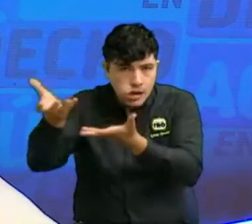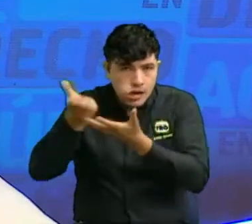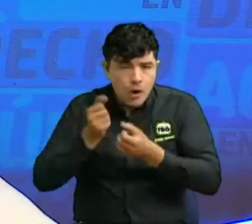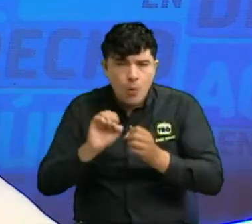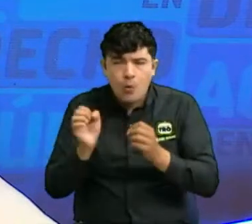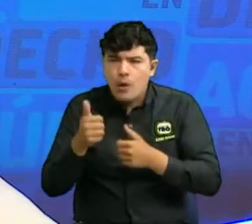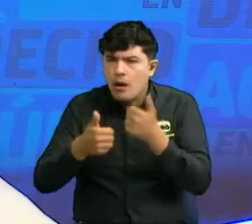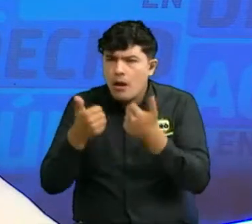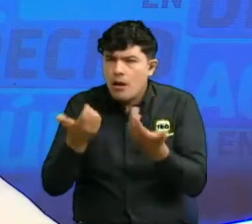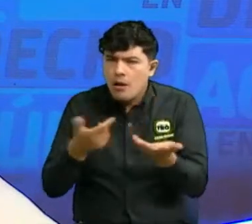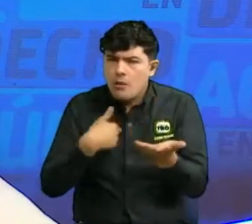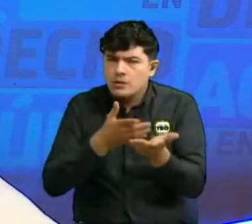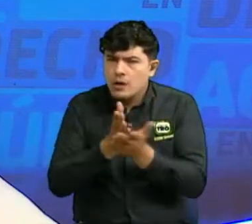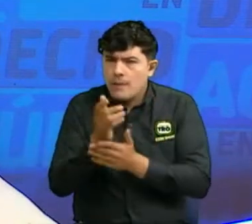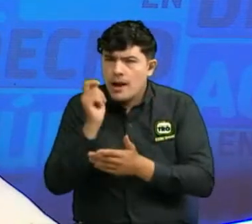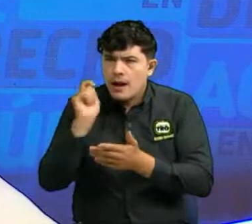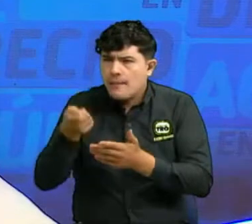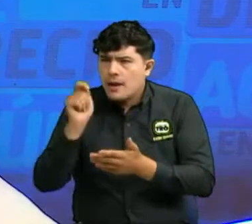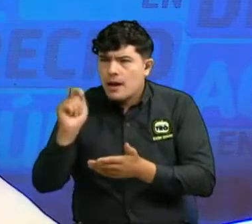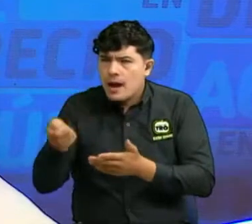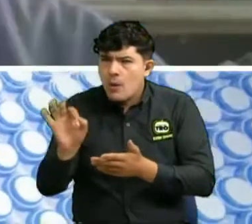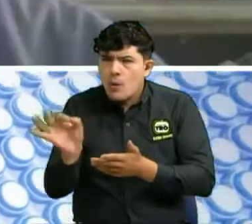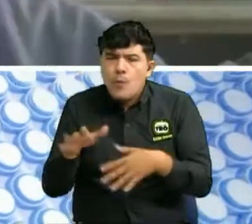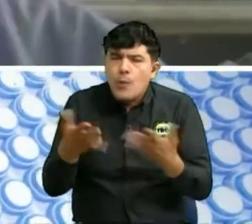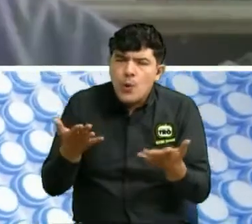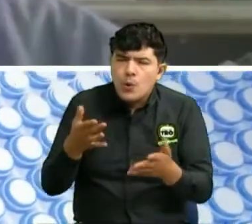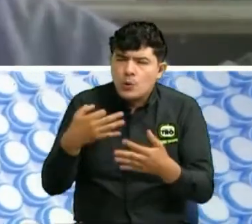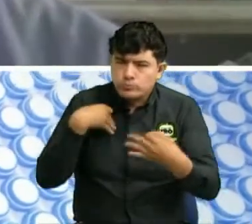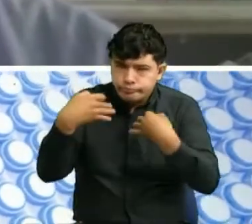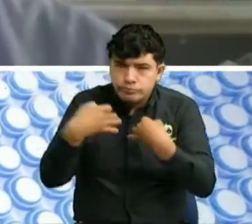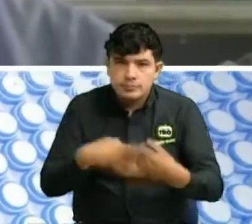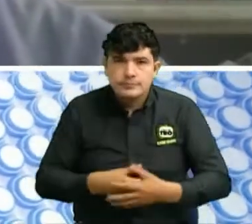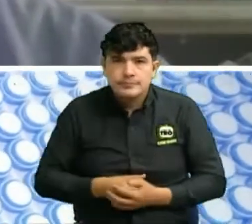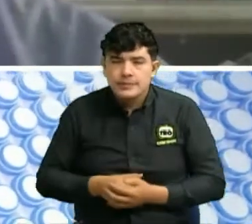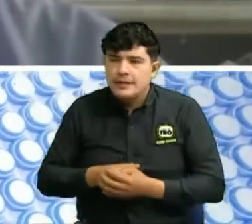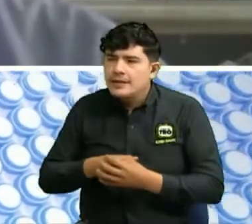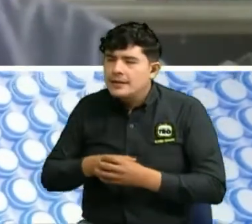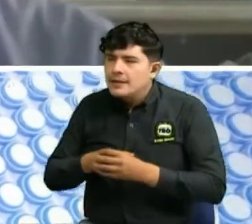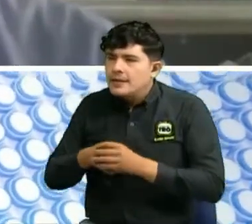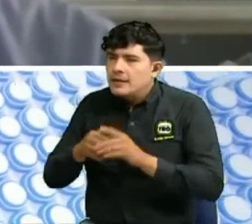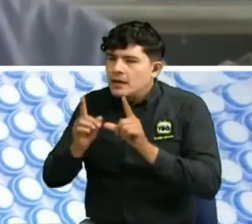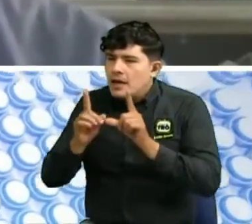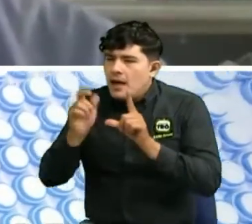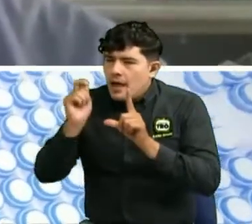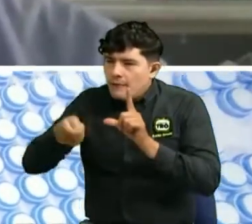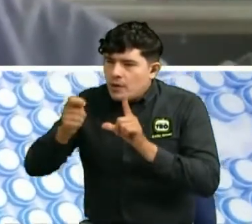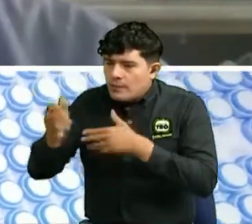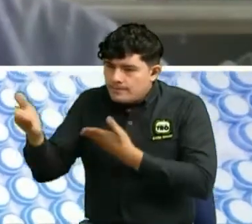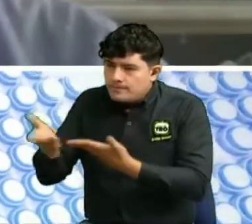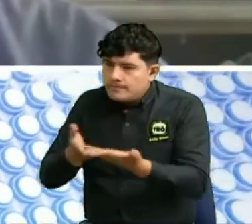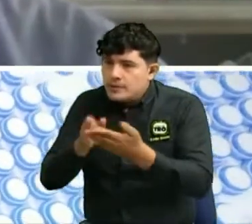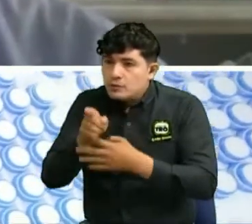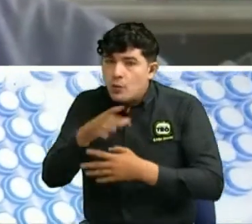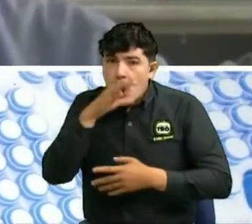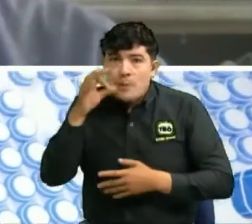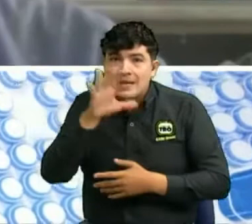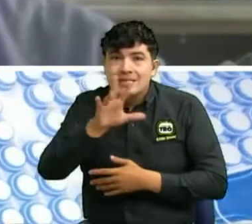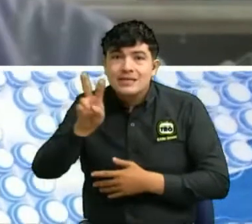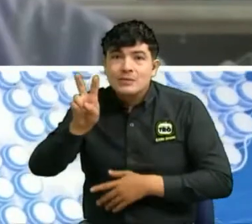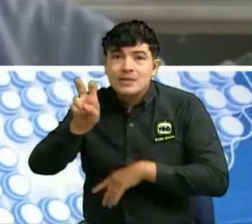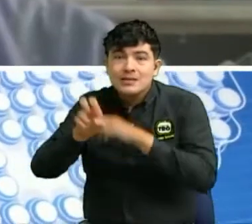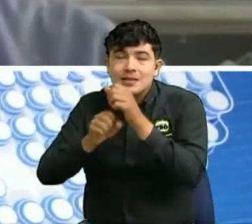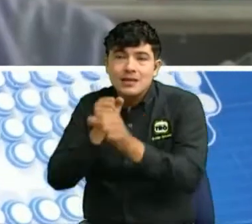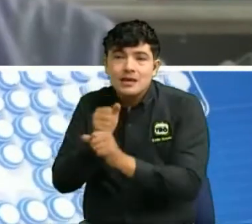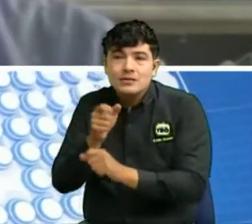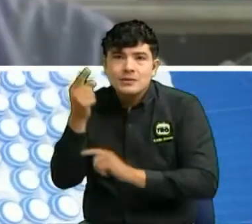pensión. Bueno, doctor Jorge Luis, ¿qué le decimos a nuestro televidente, a don Álvaro? Tiene 57 años y 1.200